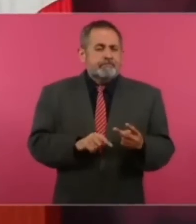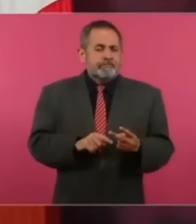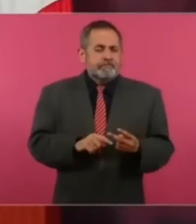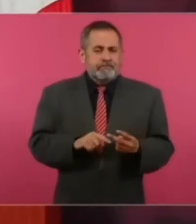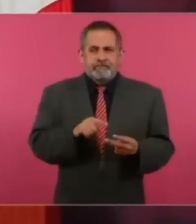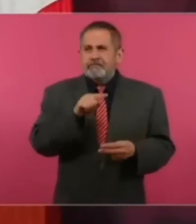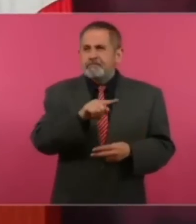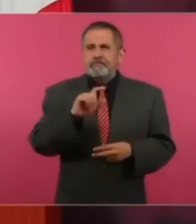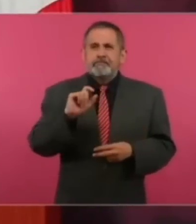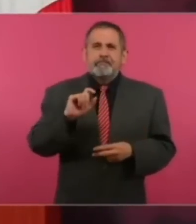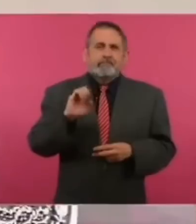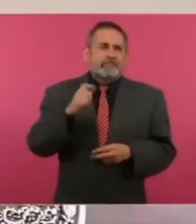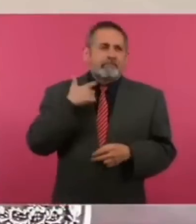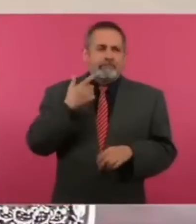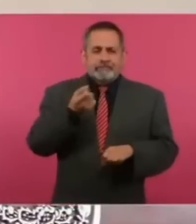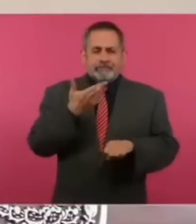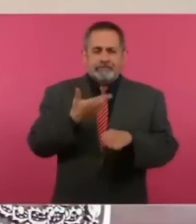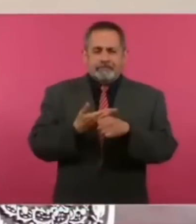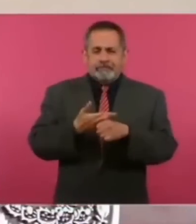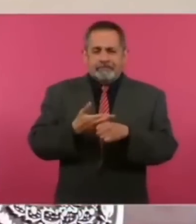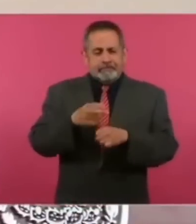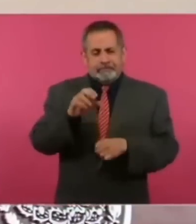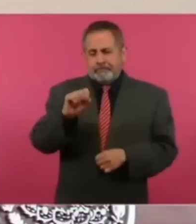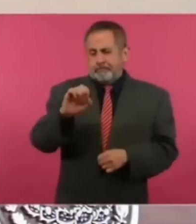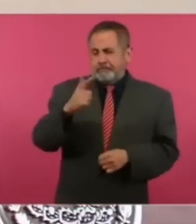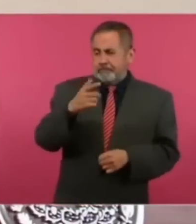que fue secretario de Gobernación